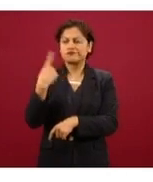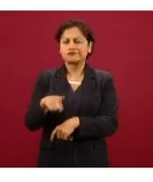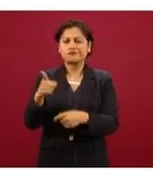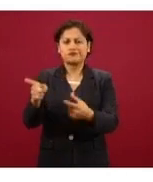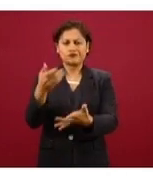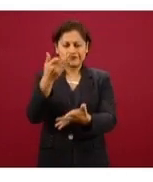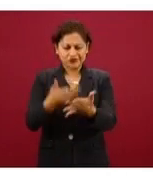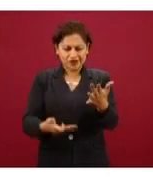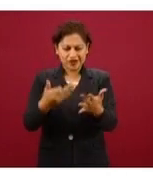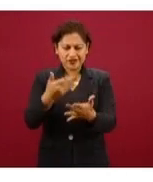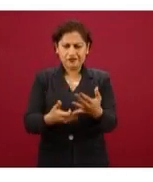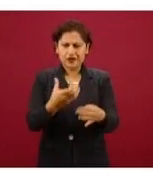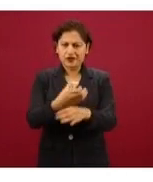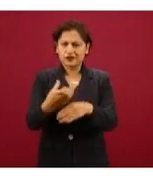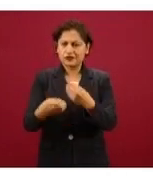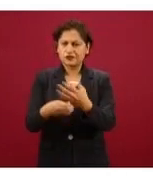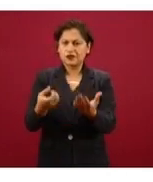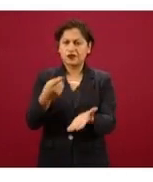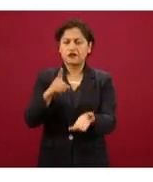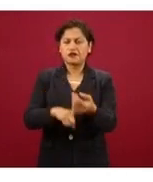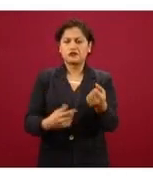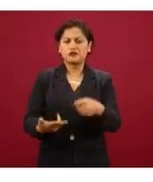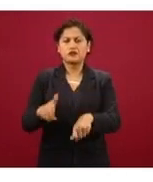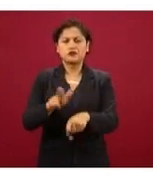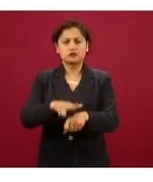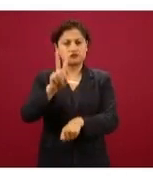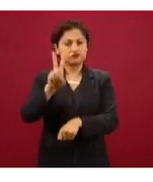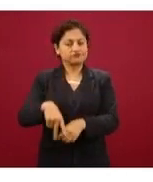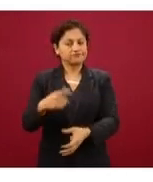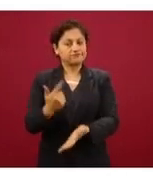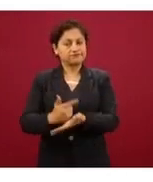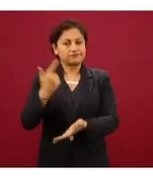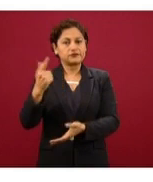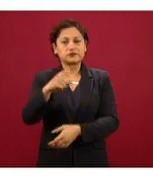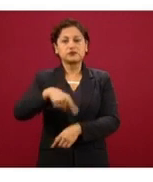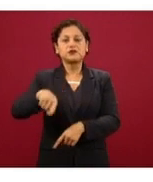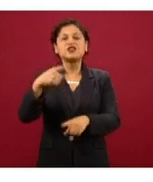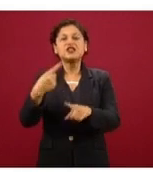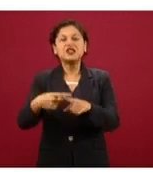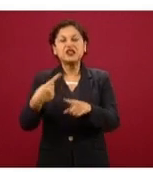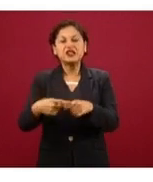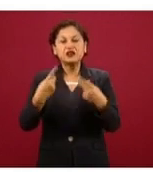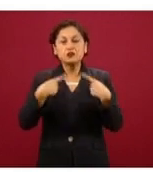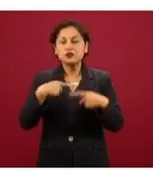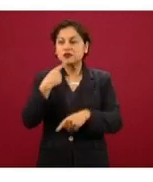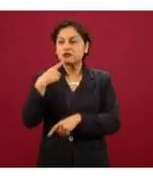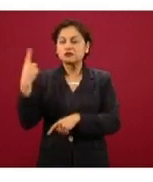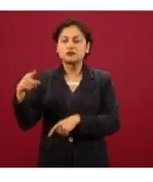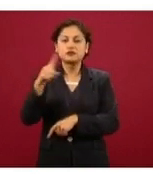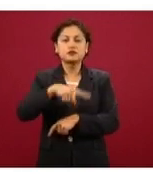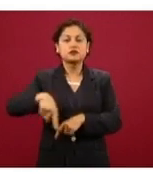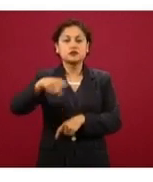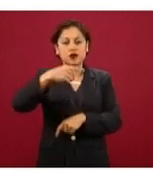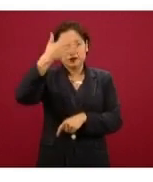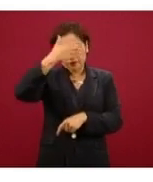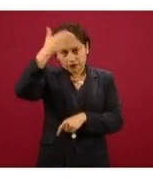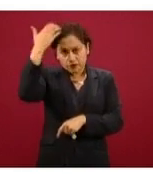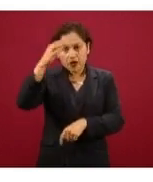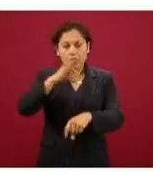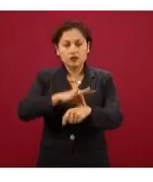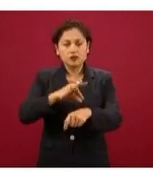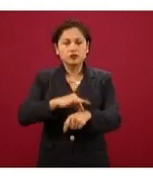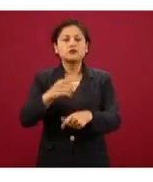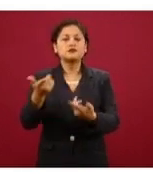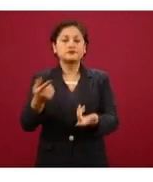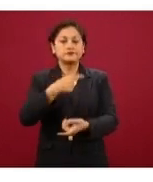bastante dramático y esto lo enunciaron los médicos y médicas residentes. Queremos decir que gracias, gracias a estos